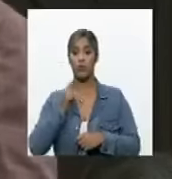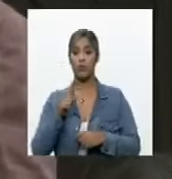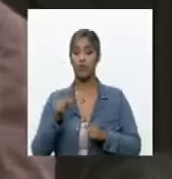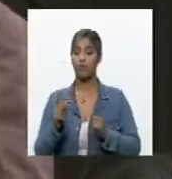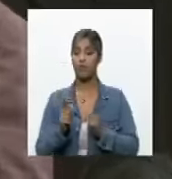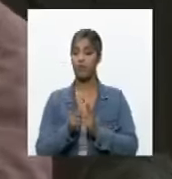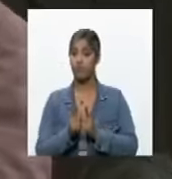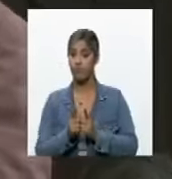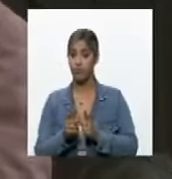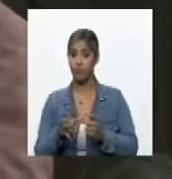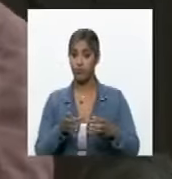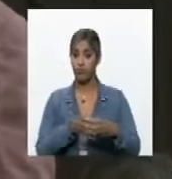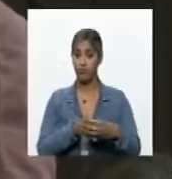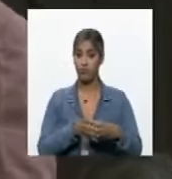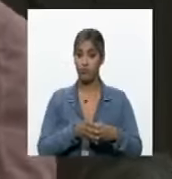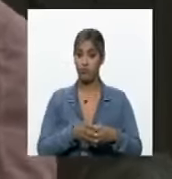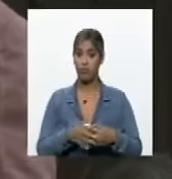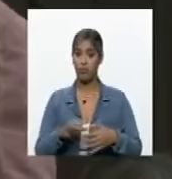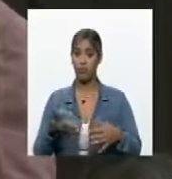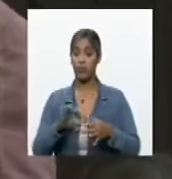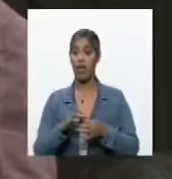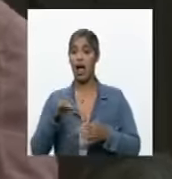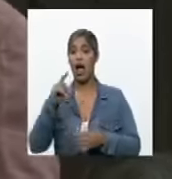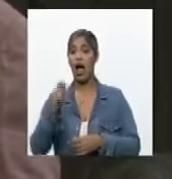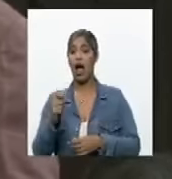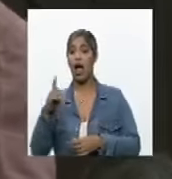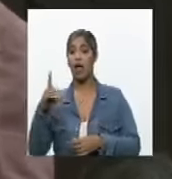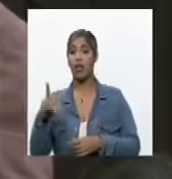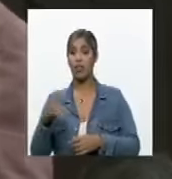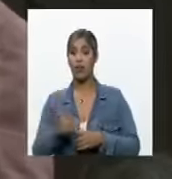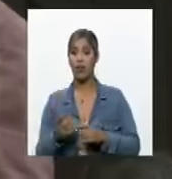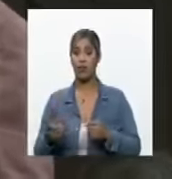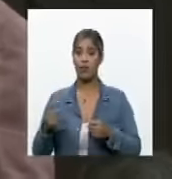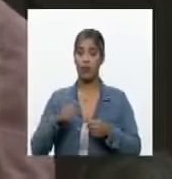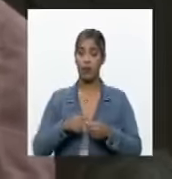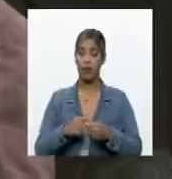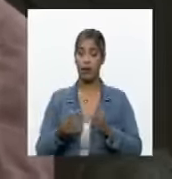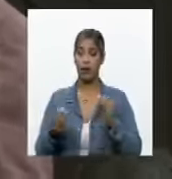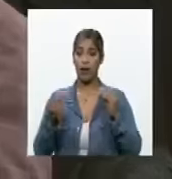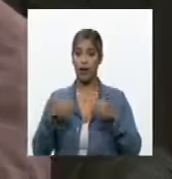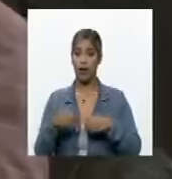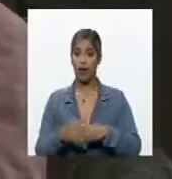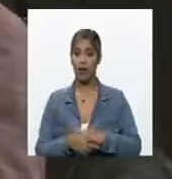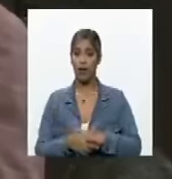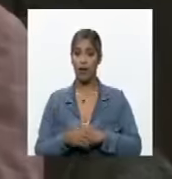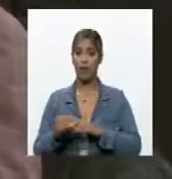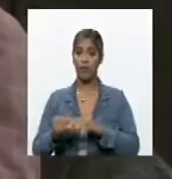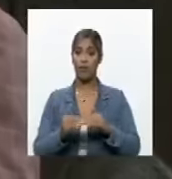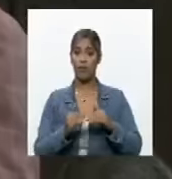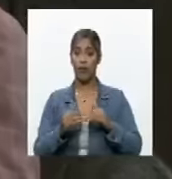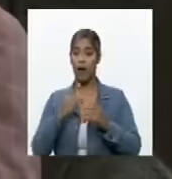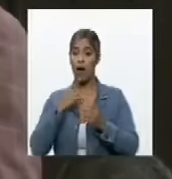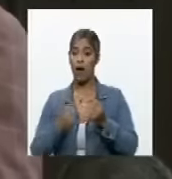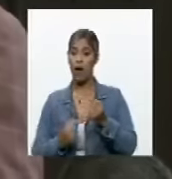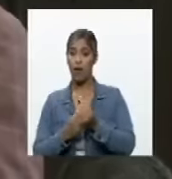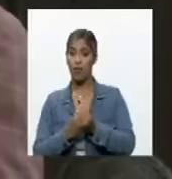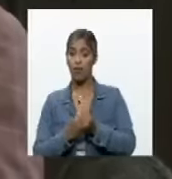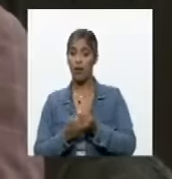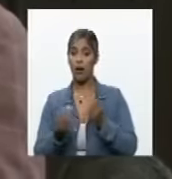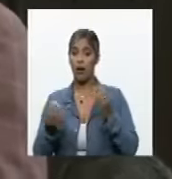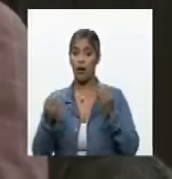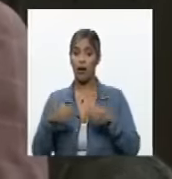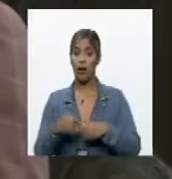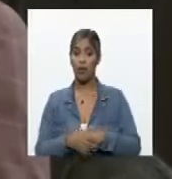fracción de la Alianza Democrática se suma al acuerdo por unanimidad para apoyar el